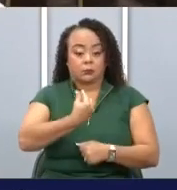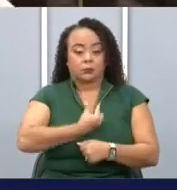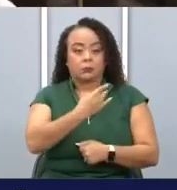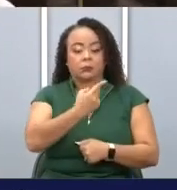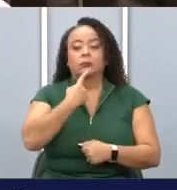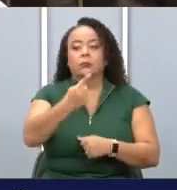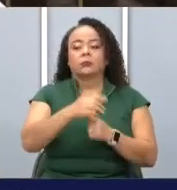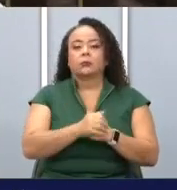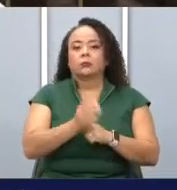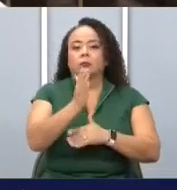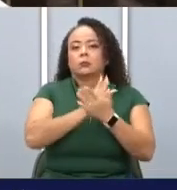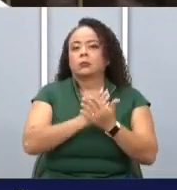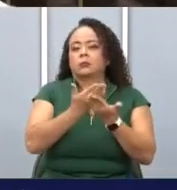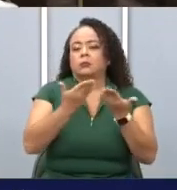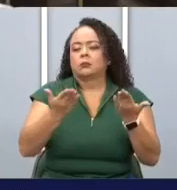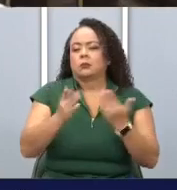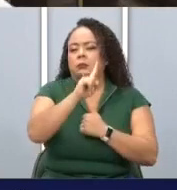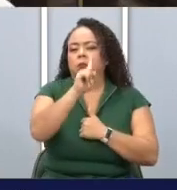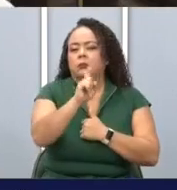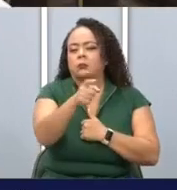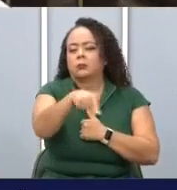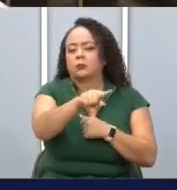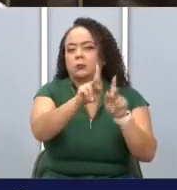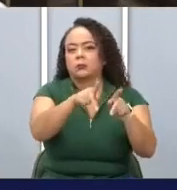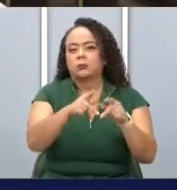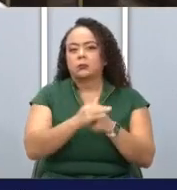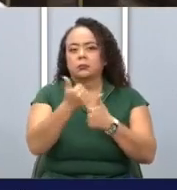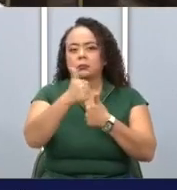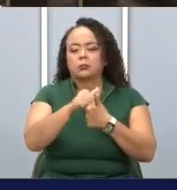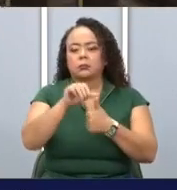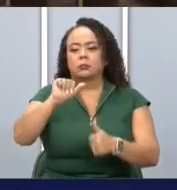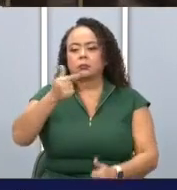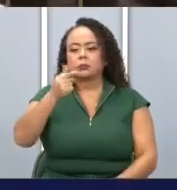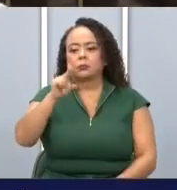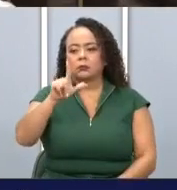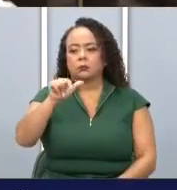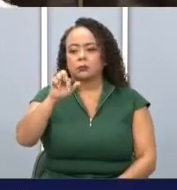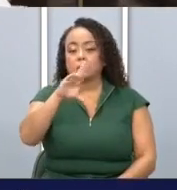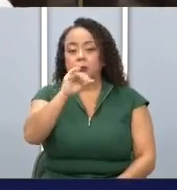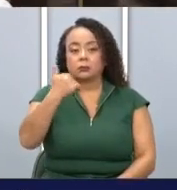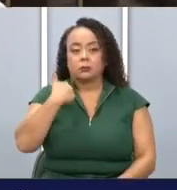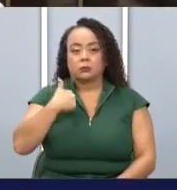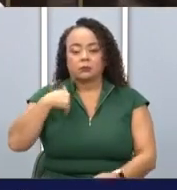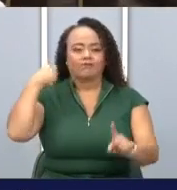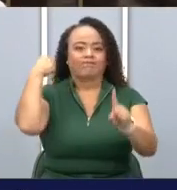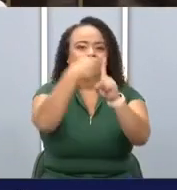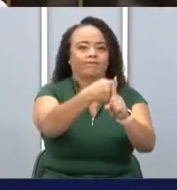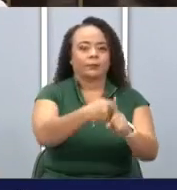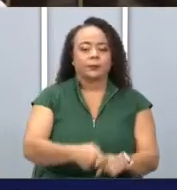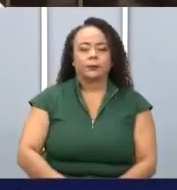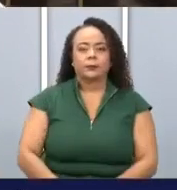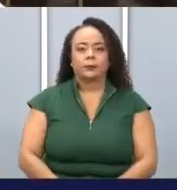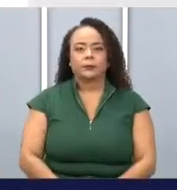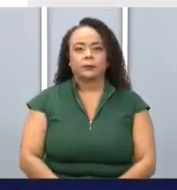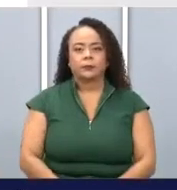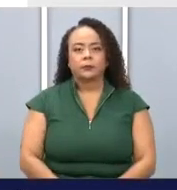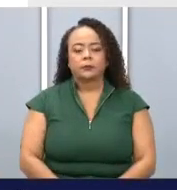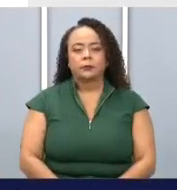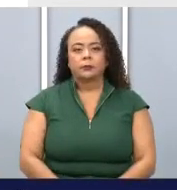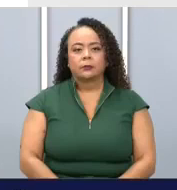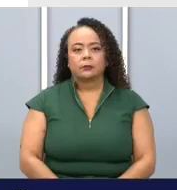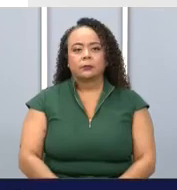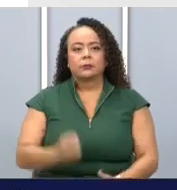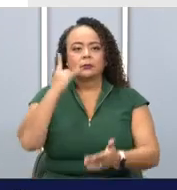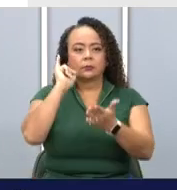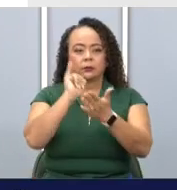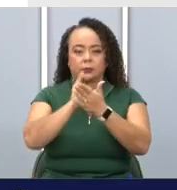le dice algunos cuestionamientos a esa persona de apellido Aguilar, y el señor se vuelve y le pega el golpe, ¿verdad? Por medio